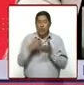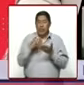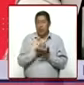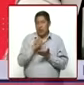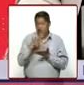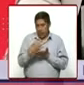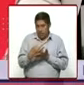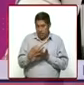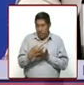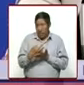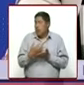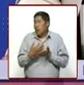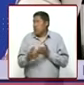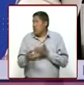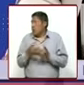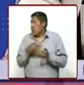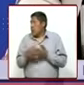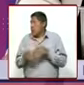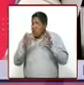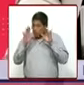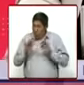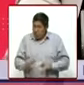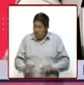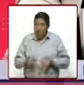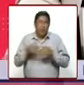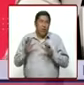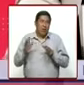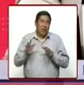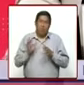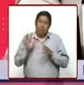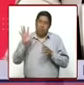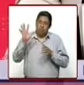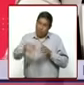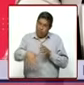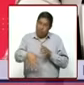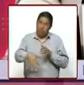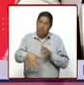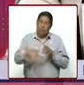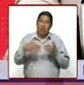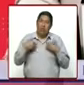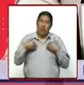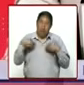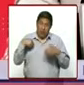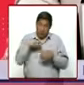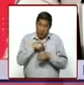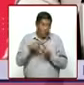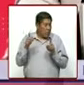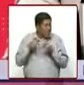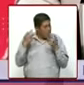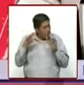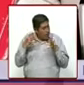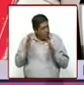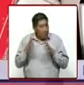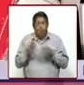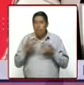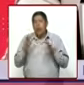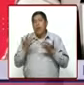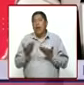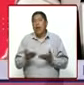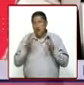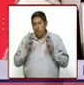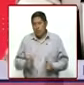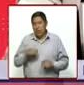pesar del problemita que nos ha provocado estas lluvias, sí, que se ha llevado una parte de las losas que teníamos, pero vamos a entregar el 30. Hay